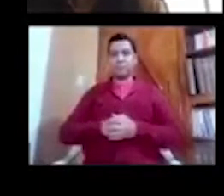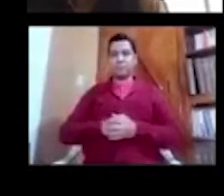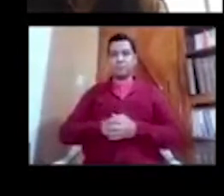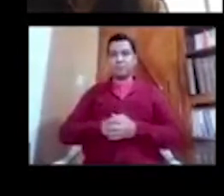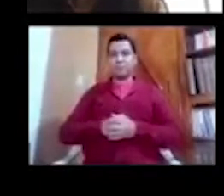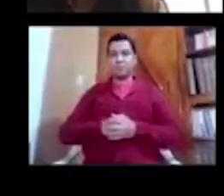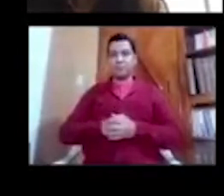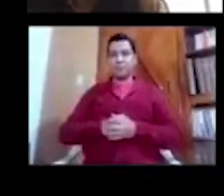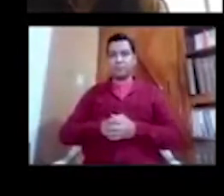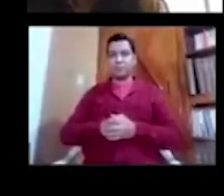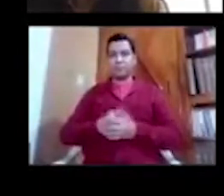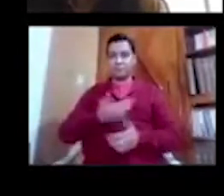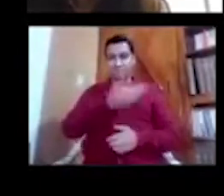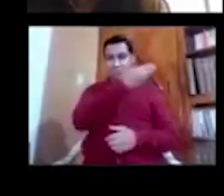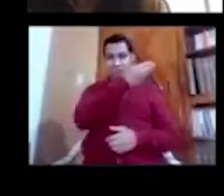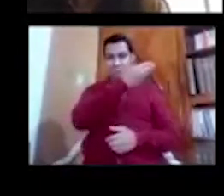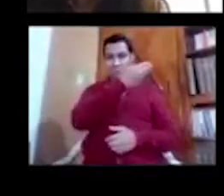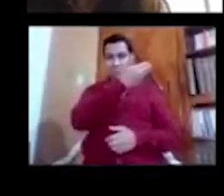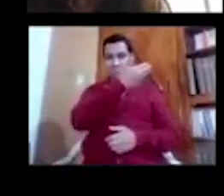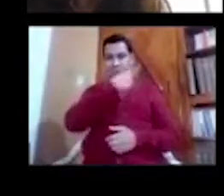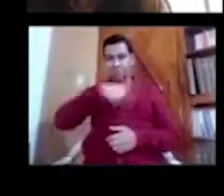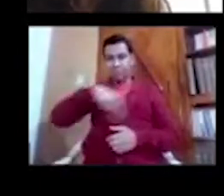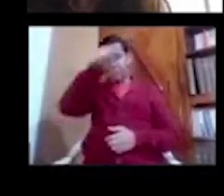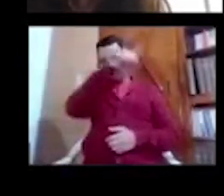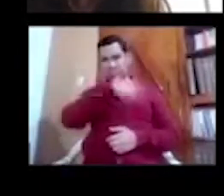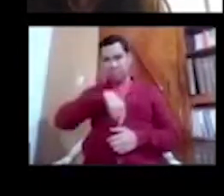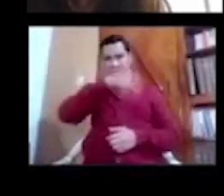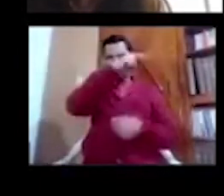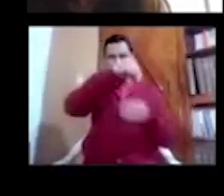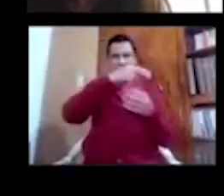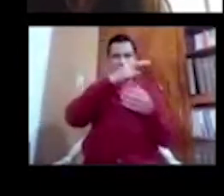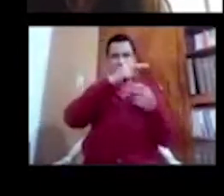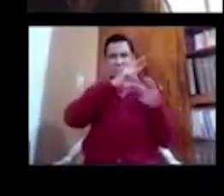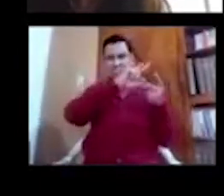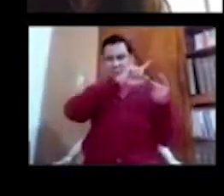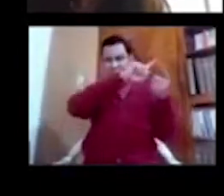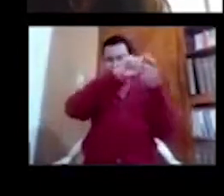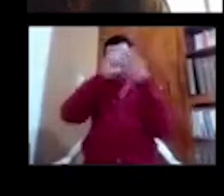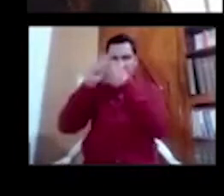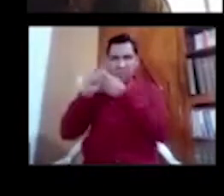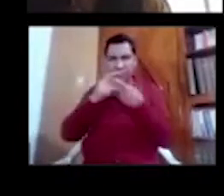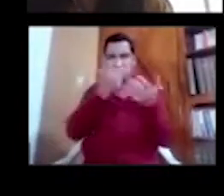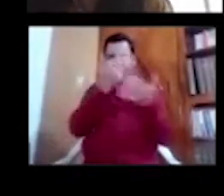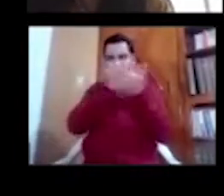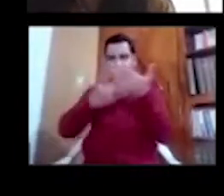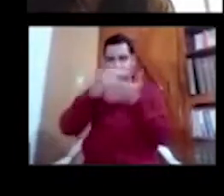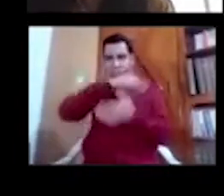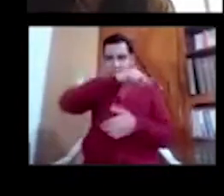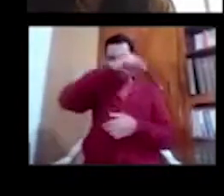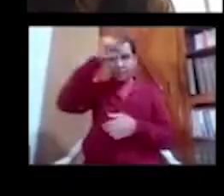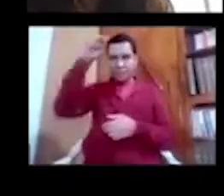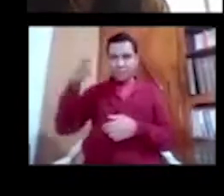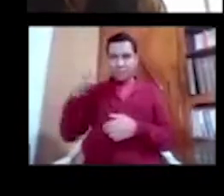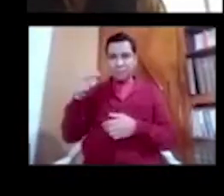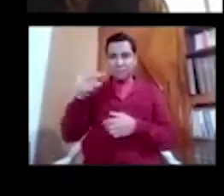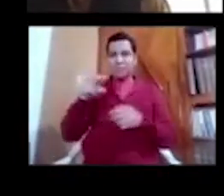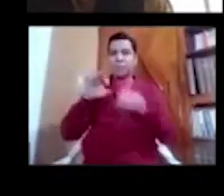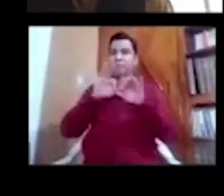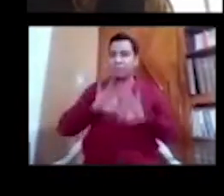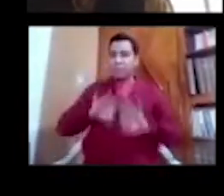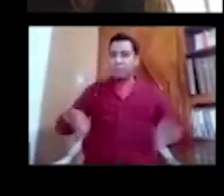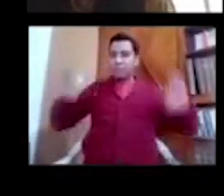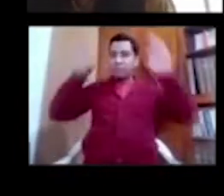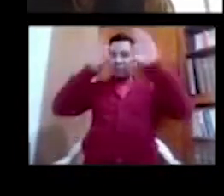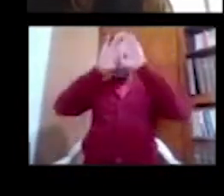Tenemos entonces una conjunción de un sistema muy, muy interesante donde lo militar